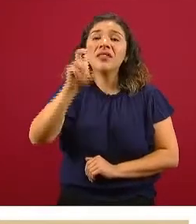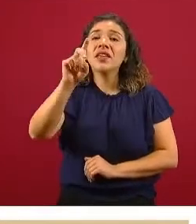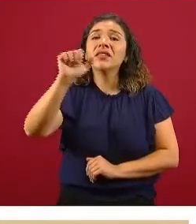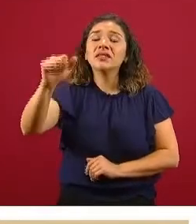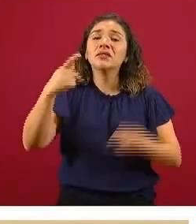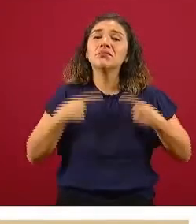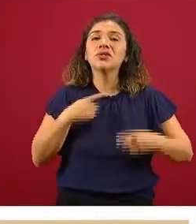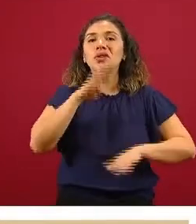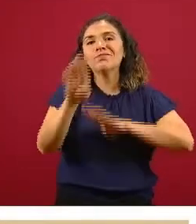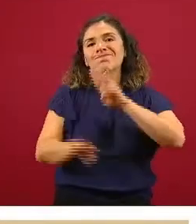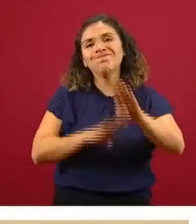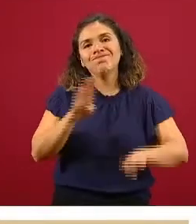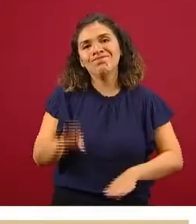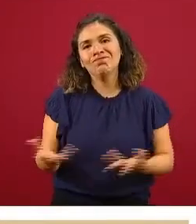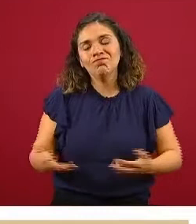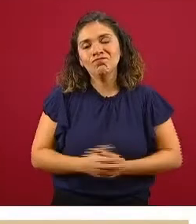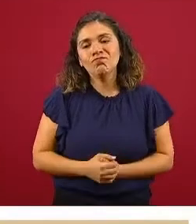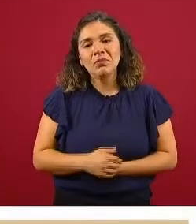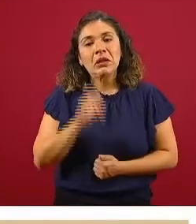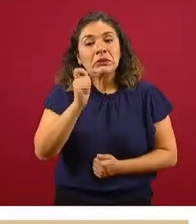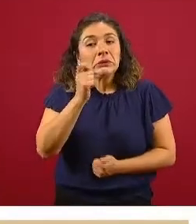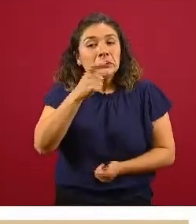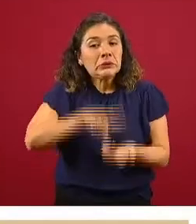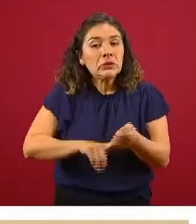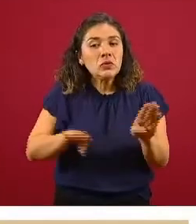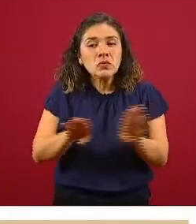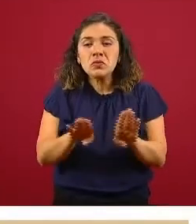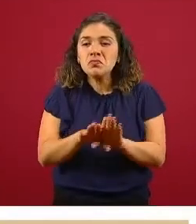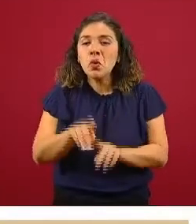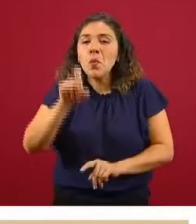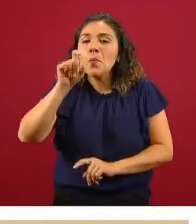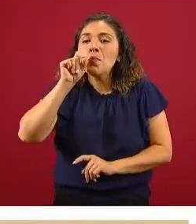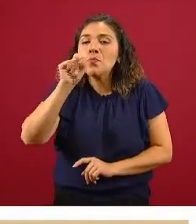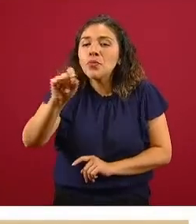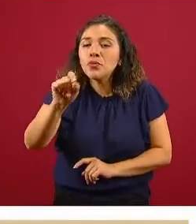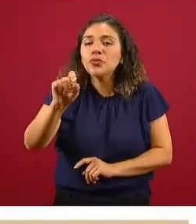36 defunciones, equivale al